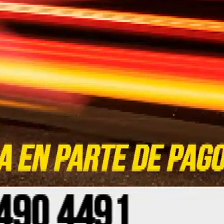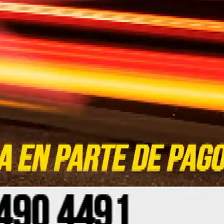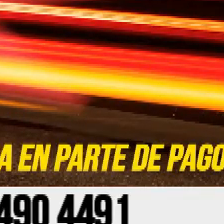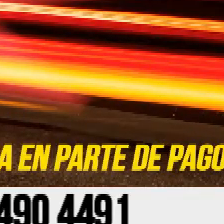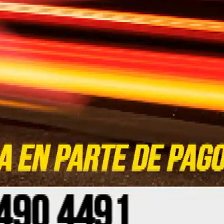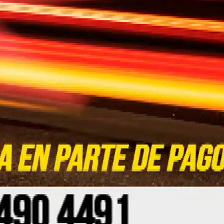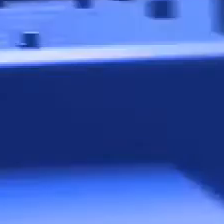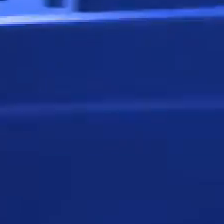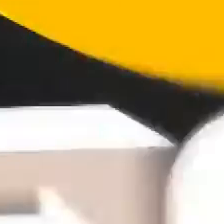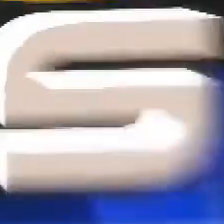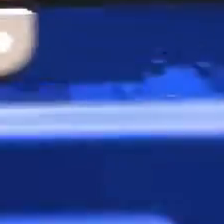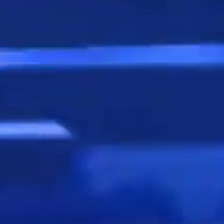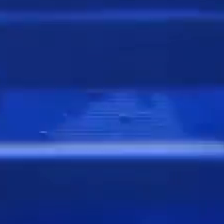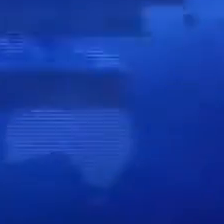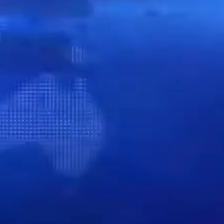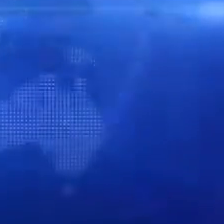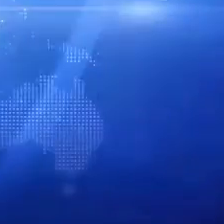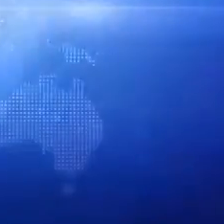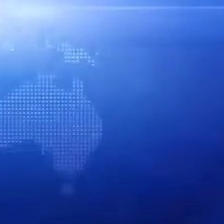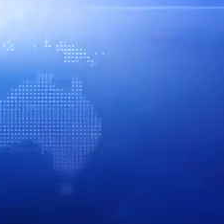2017.